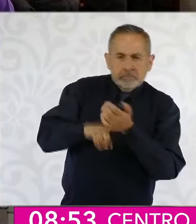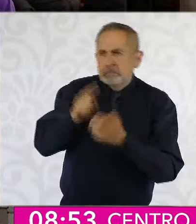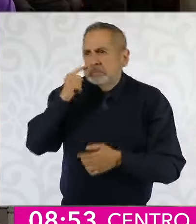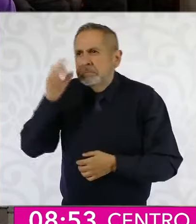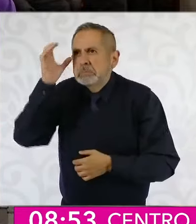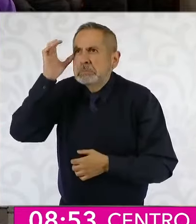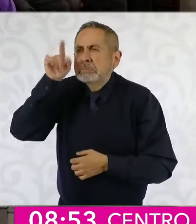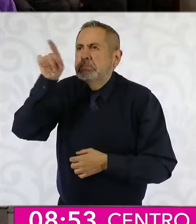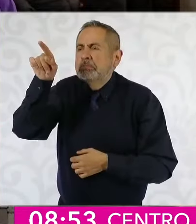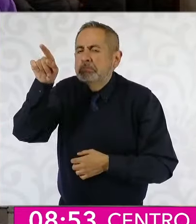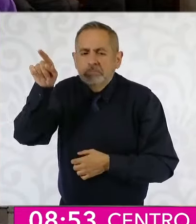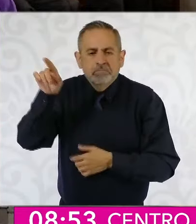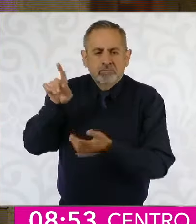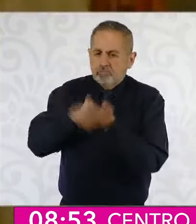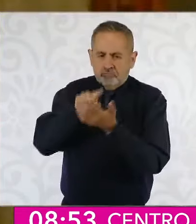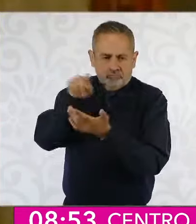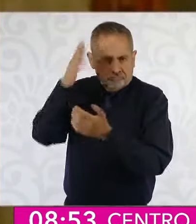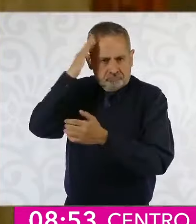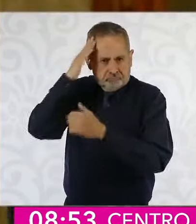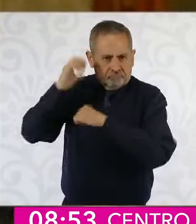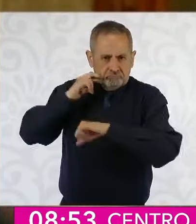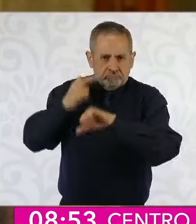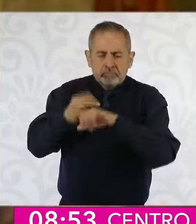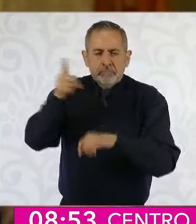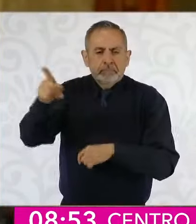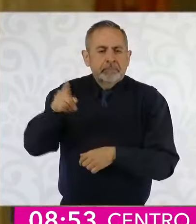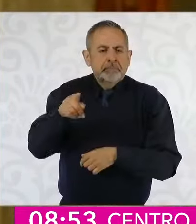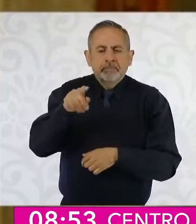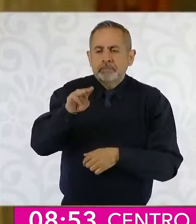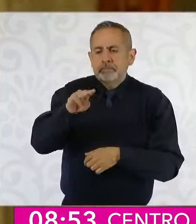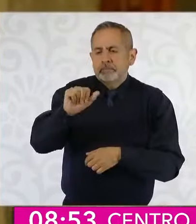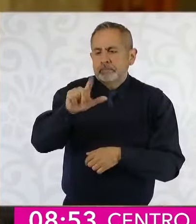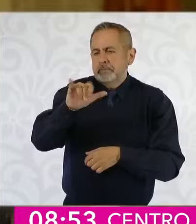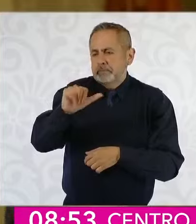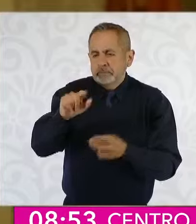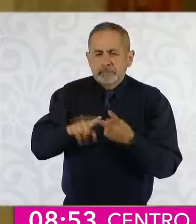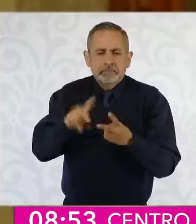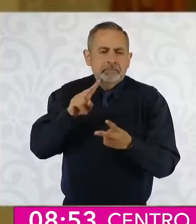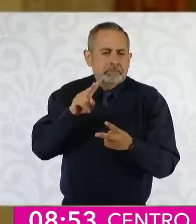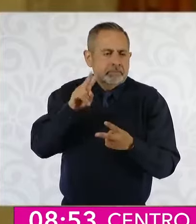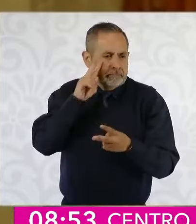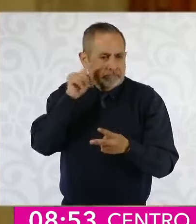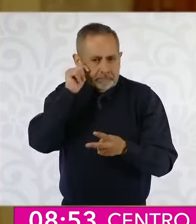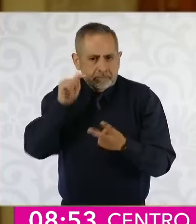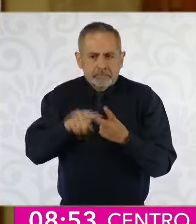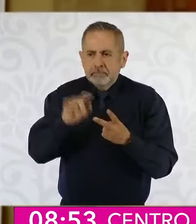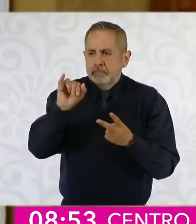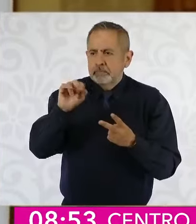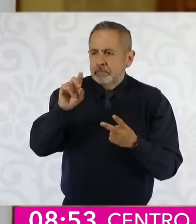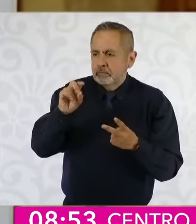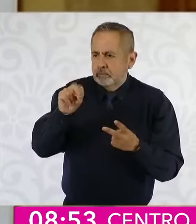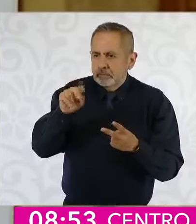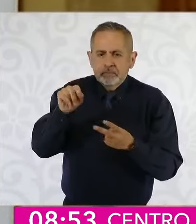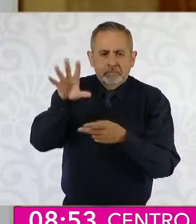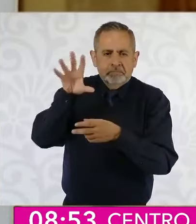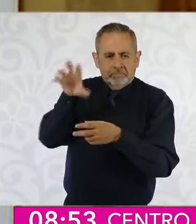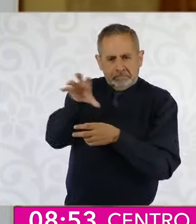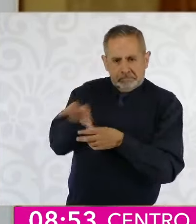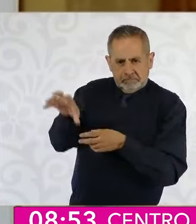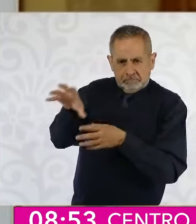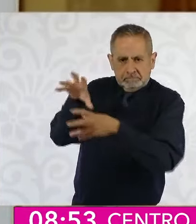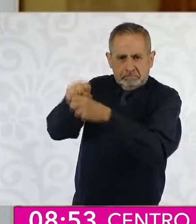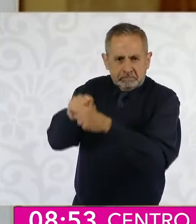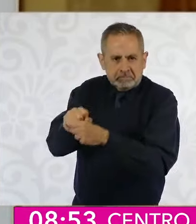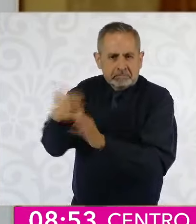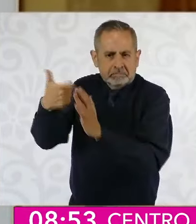una China como el centro y vemos a Malasia, vemos a Vietnam, vemos a Indonesia como sus zonas